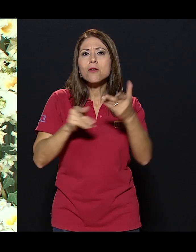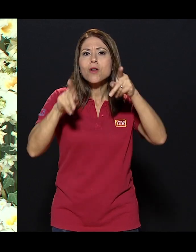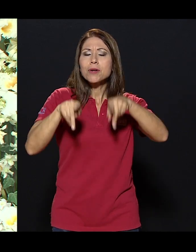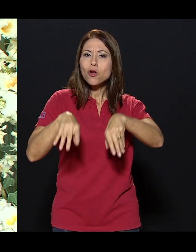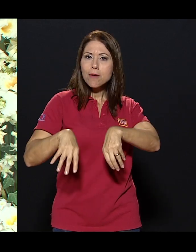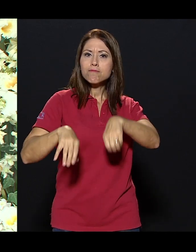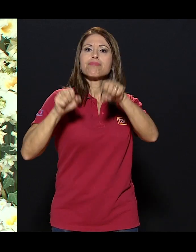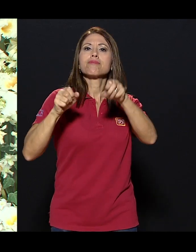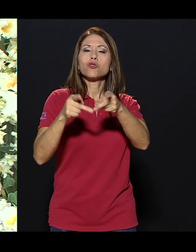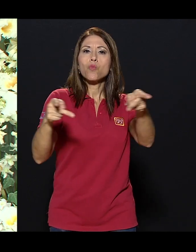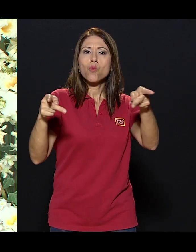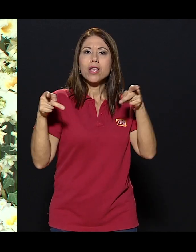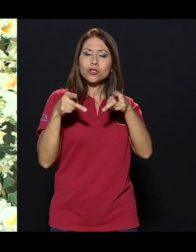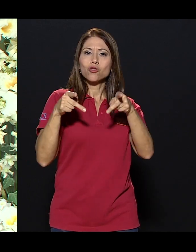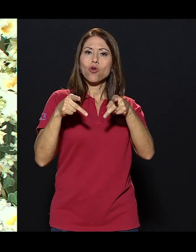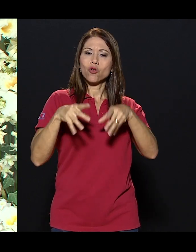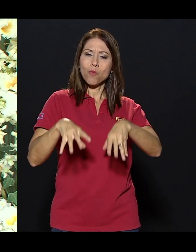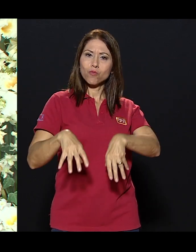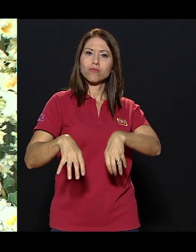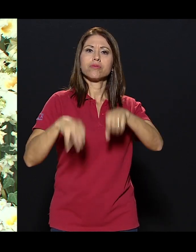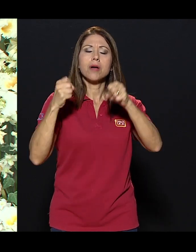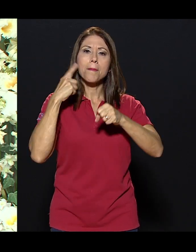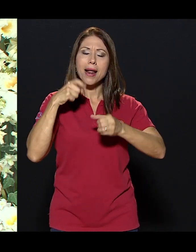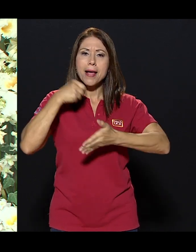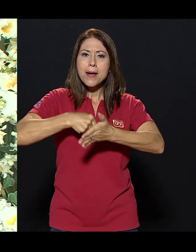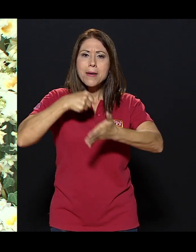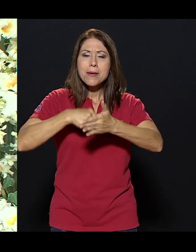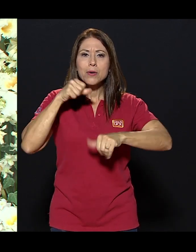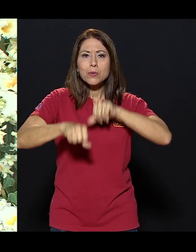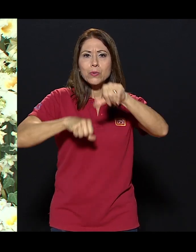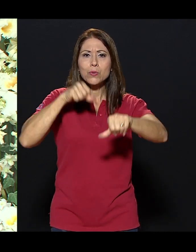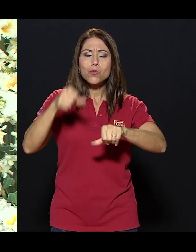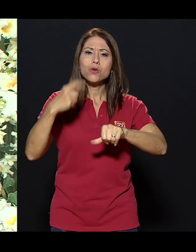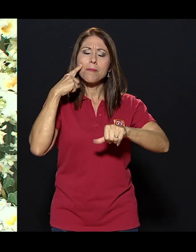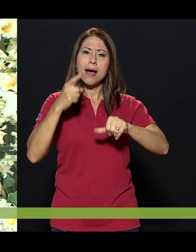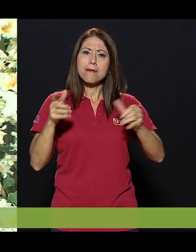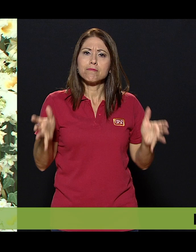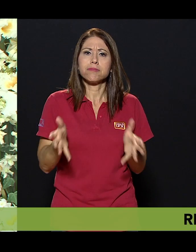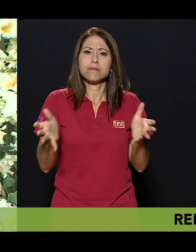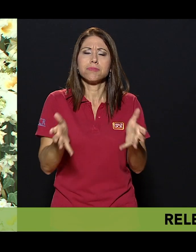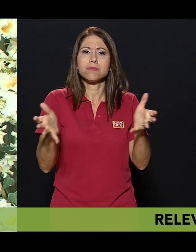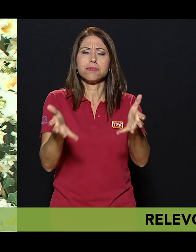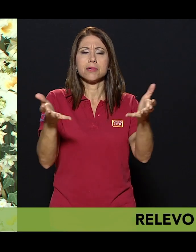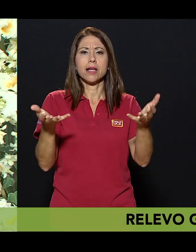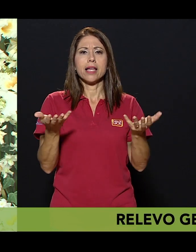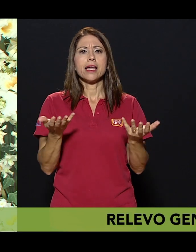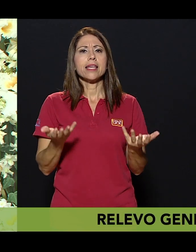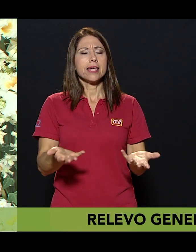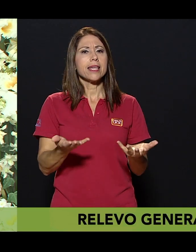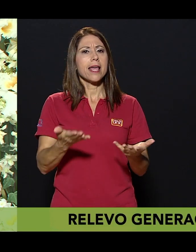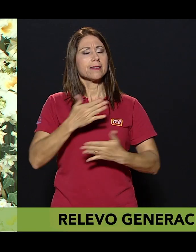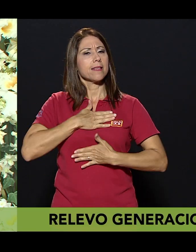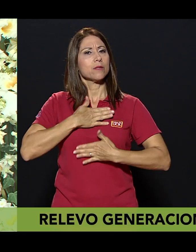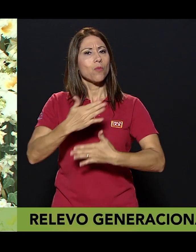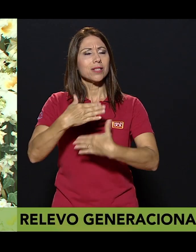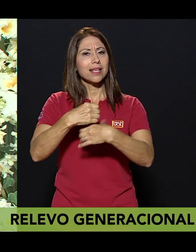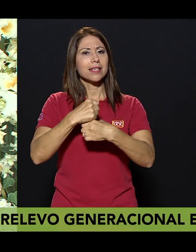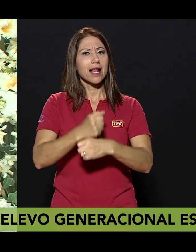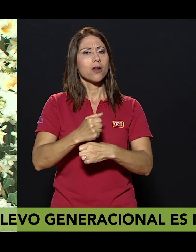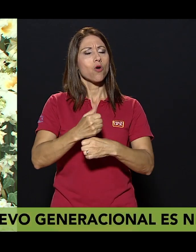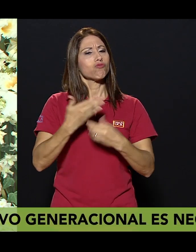pero necesita que alguien asuma su puesto, asuma su lugar en esa lucha, en ese movimiento, y